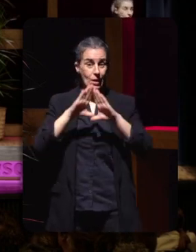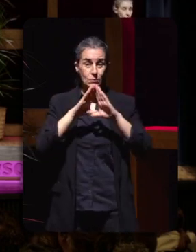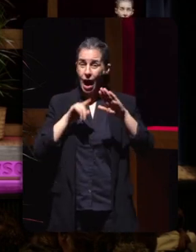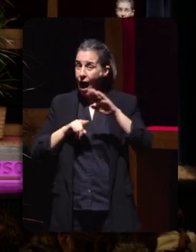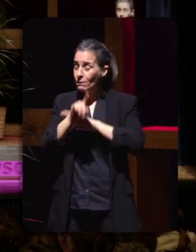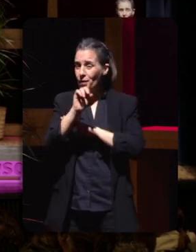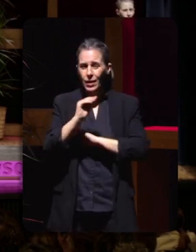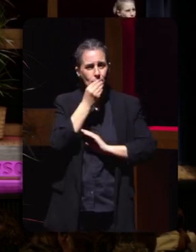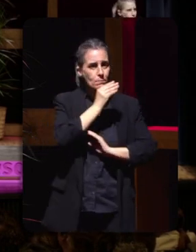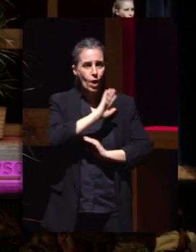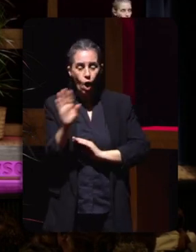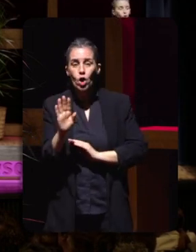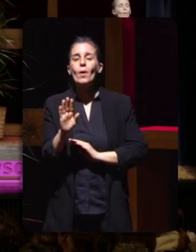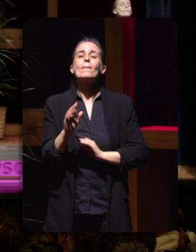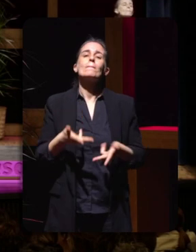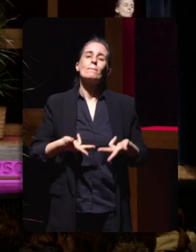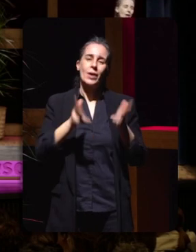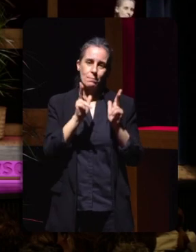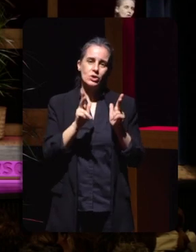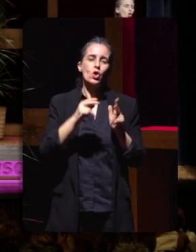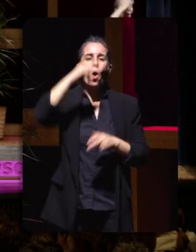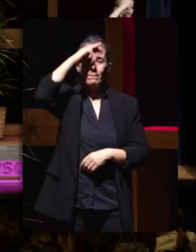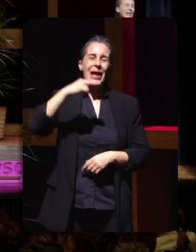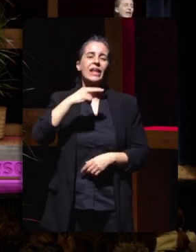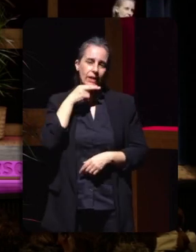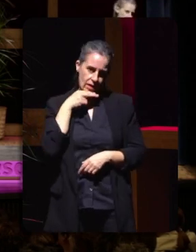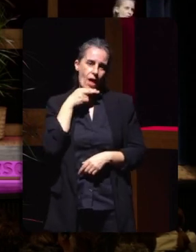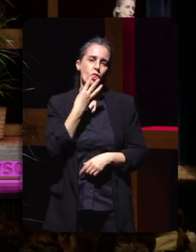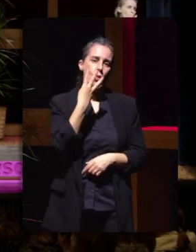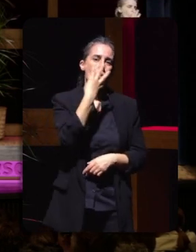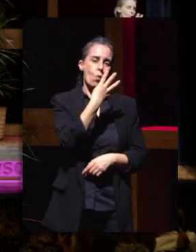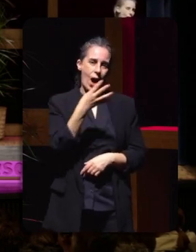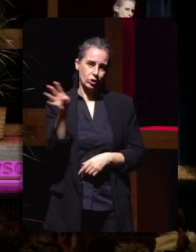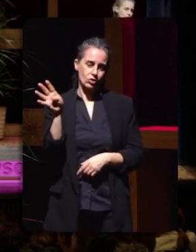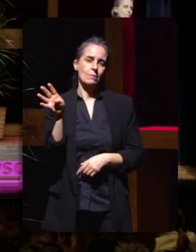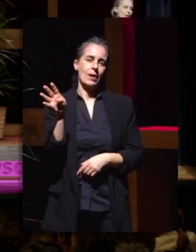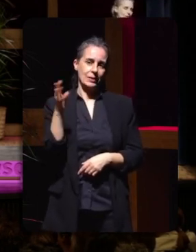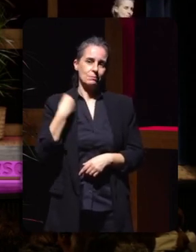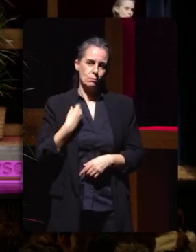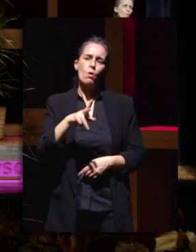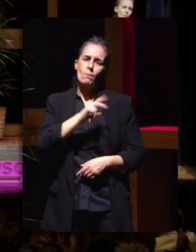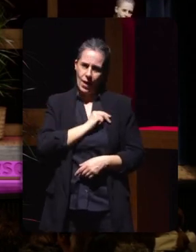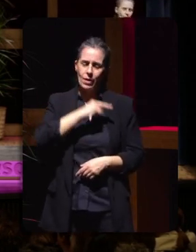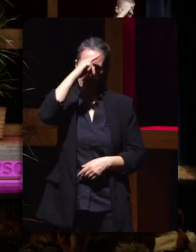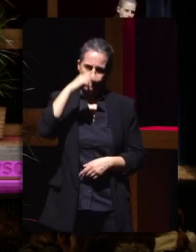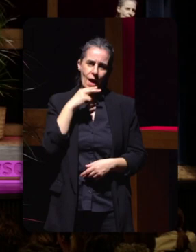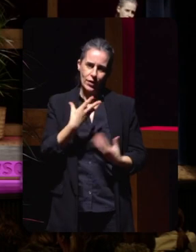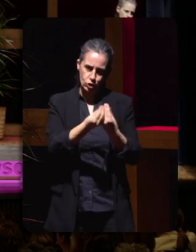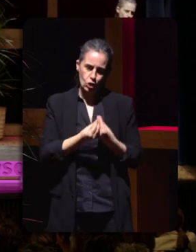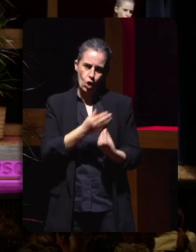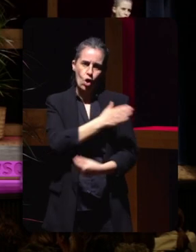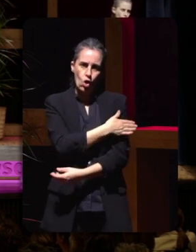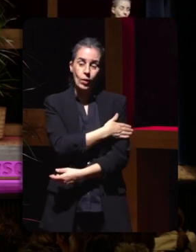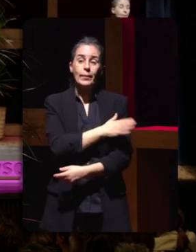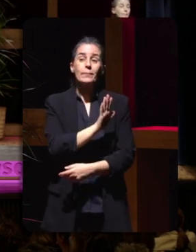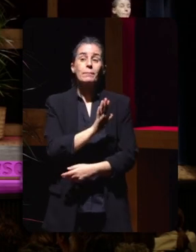de paternidad de cuatro semanas que se merecen y que felicito para todos los padres que crían con nosotras pero vamos que ni un día más